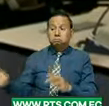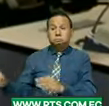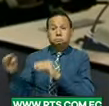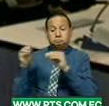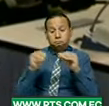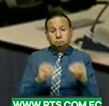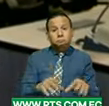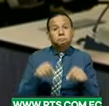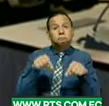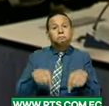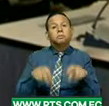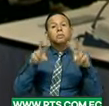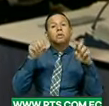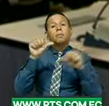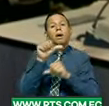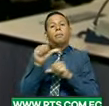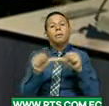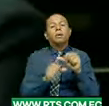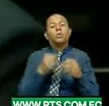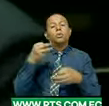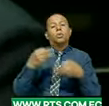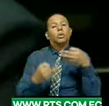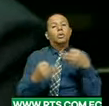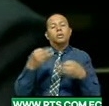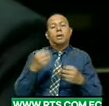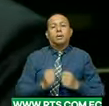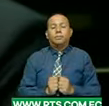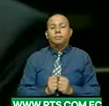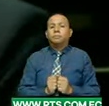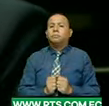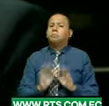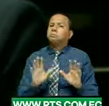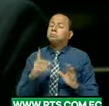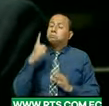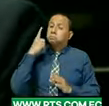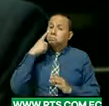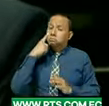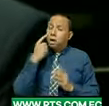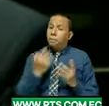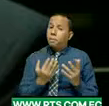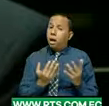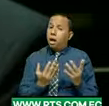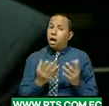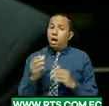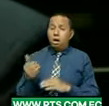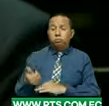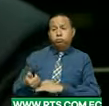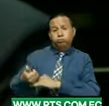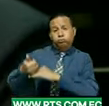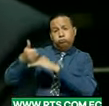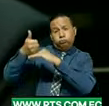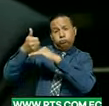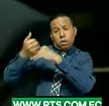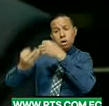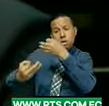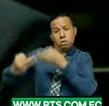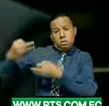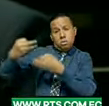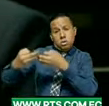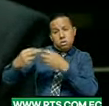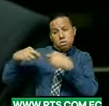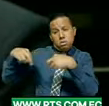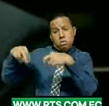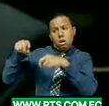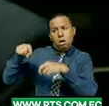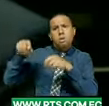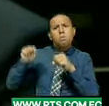máximo órgano de administración de justicia. Nosotros lo que aspiramos simplemente es que la Corte Nacional tenga un edificio para